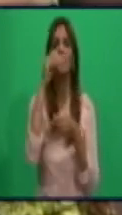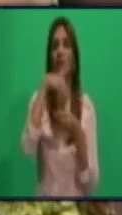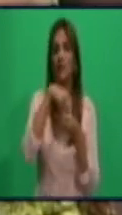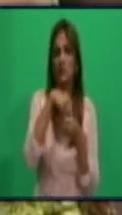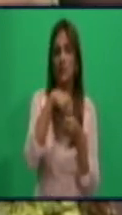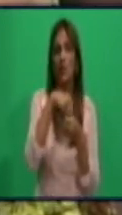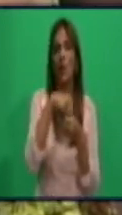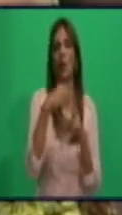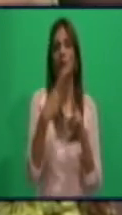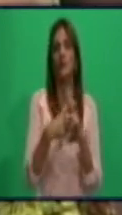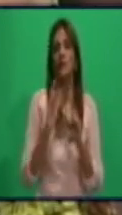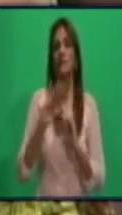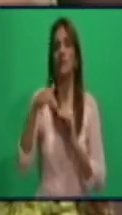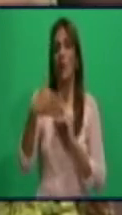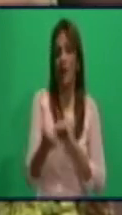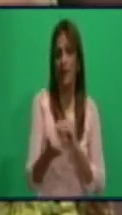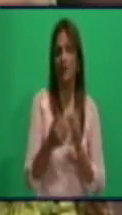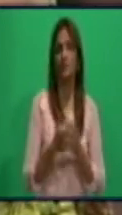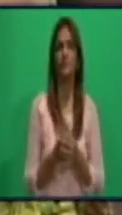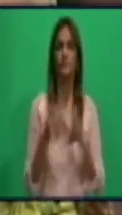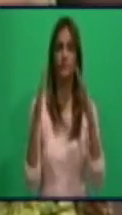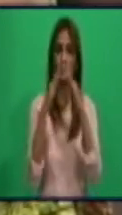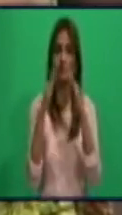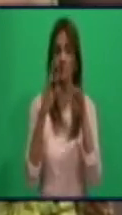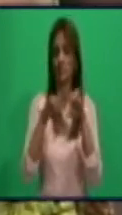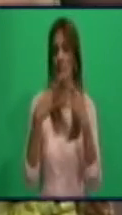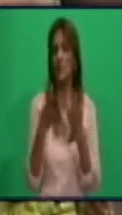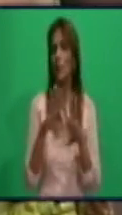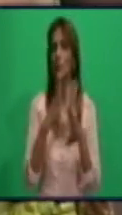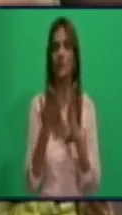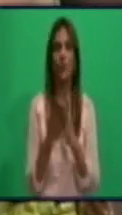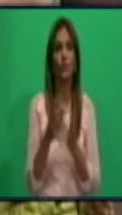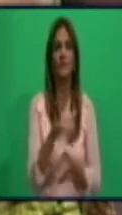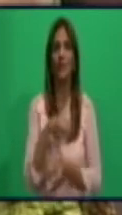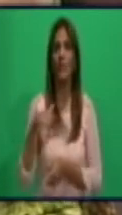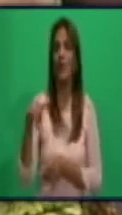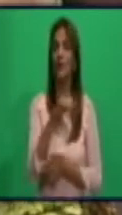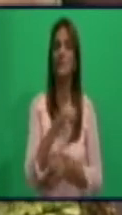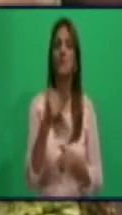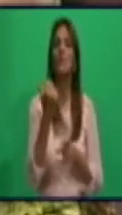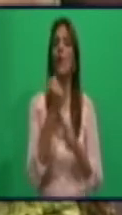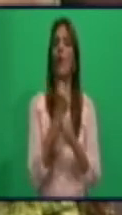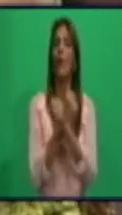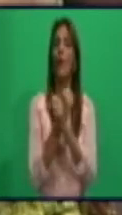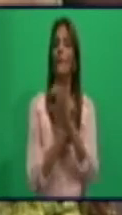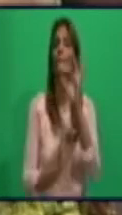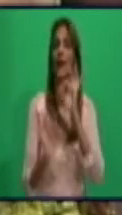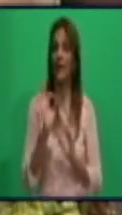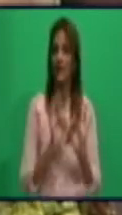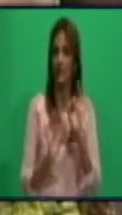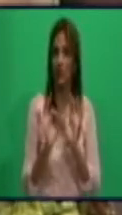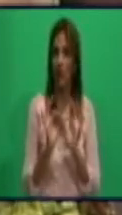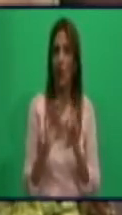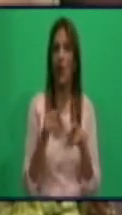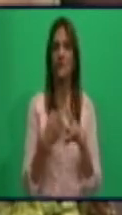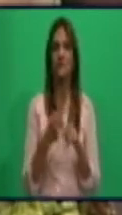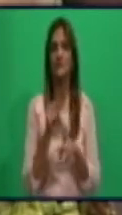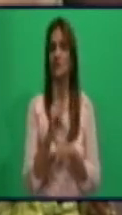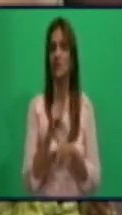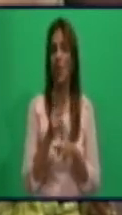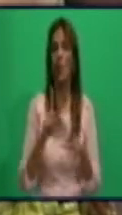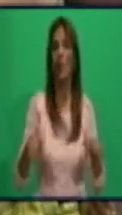que estamos, estamos todos sometidos al mismo riesgo, todos sometidos al mismo peligro. Y bueno, si no somos estrictos en el cumplimiento